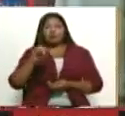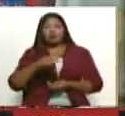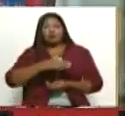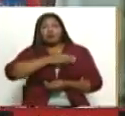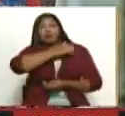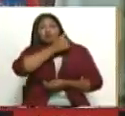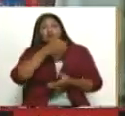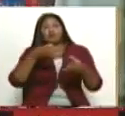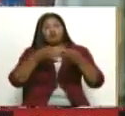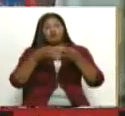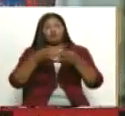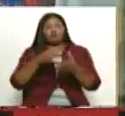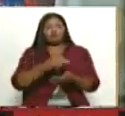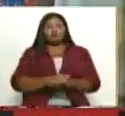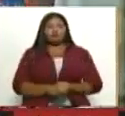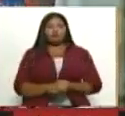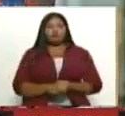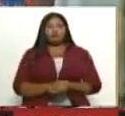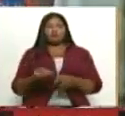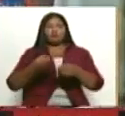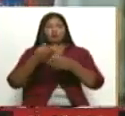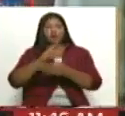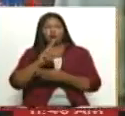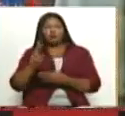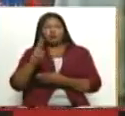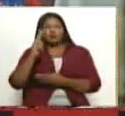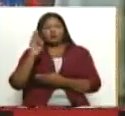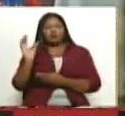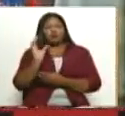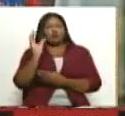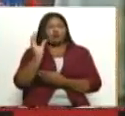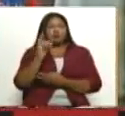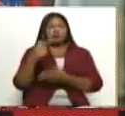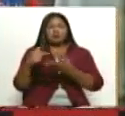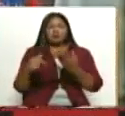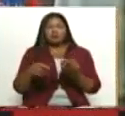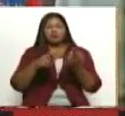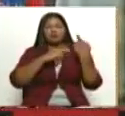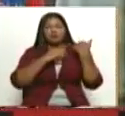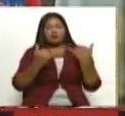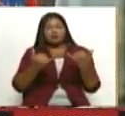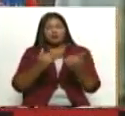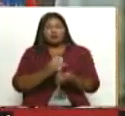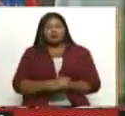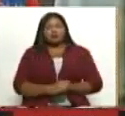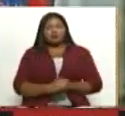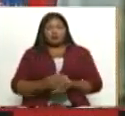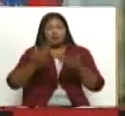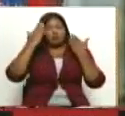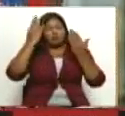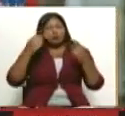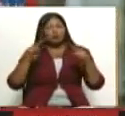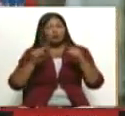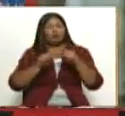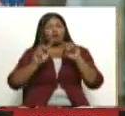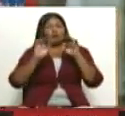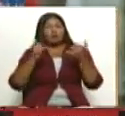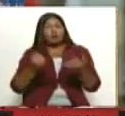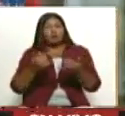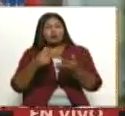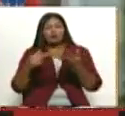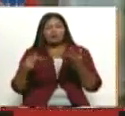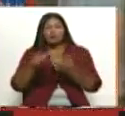delegación del gobierno de la República de Colombia y demás miembros. Saludar igualmente a Pablo